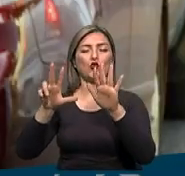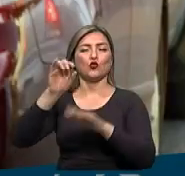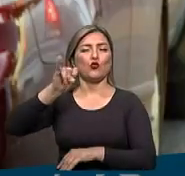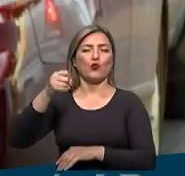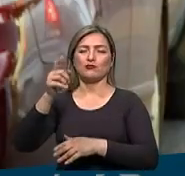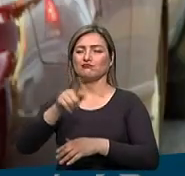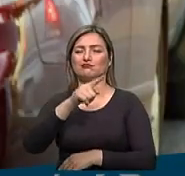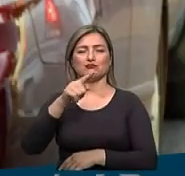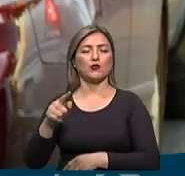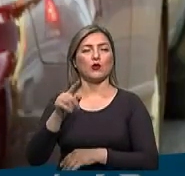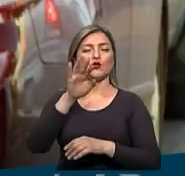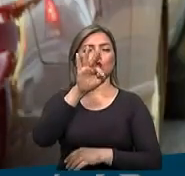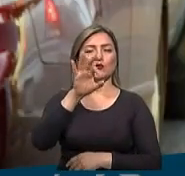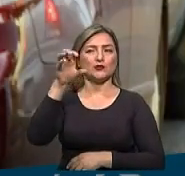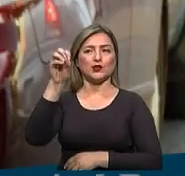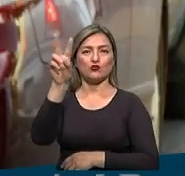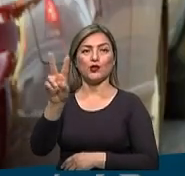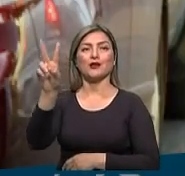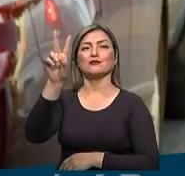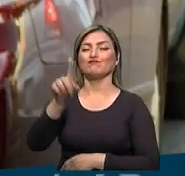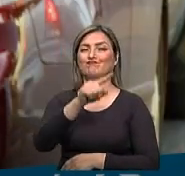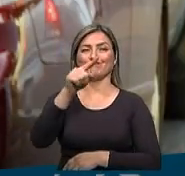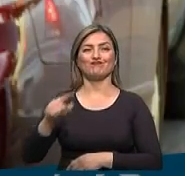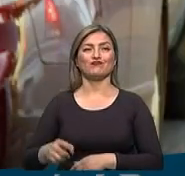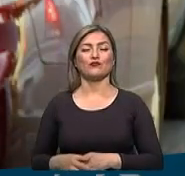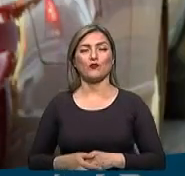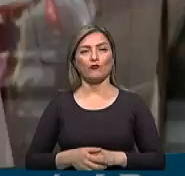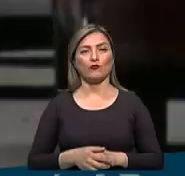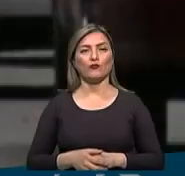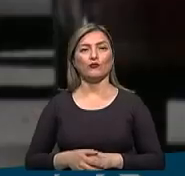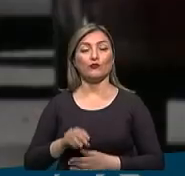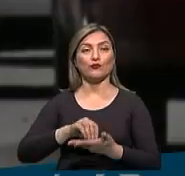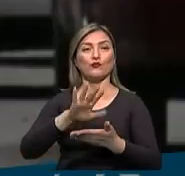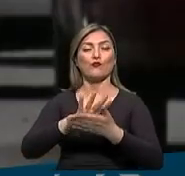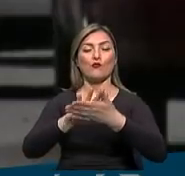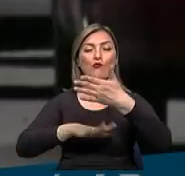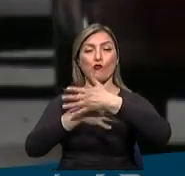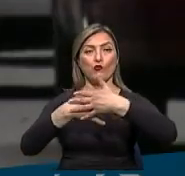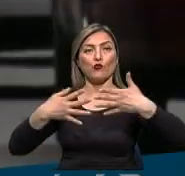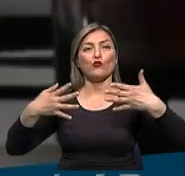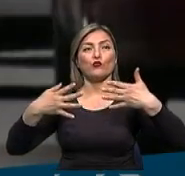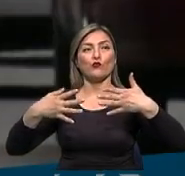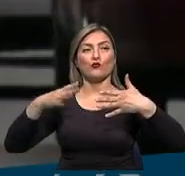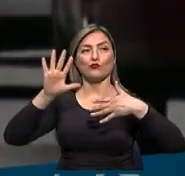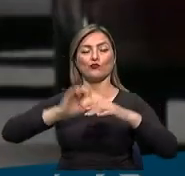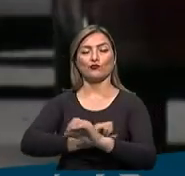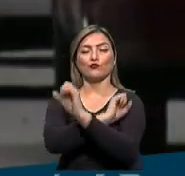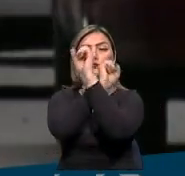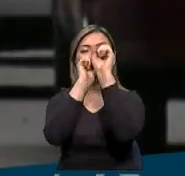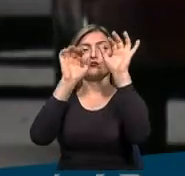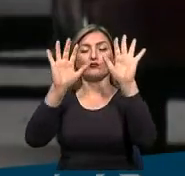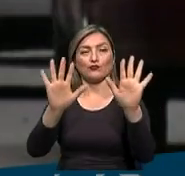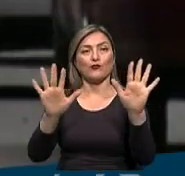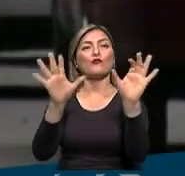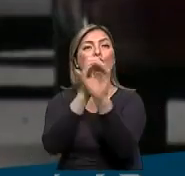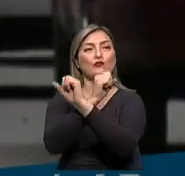0 el viernes. Es importante mencionar que esta medida rige en horarios de 5 a 10 de la